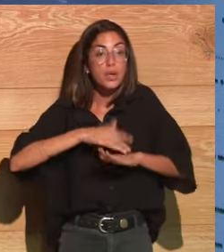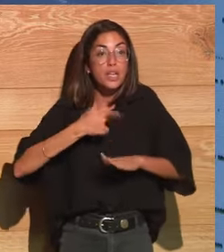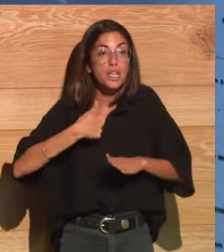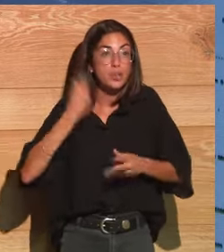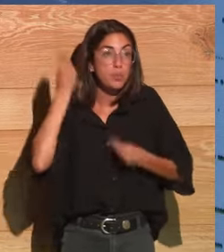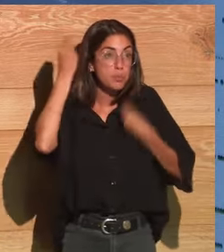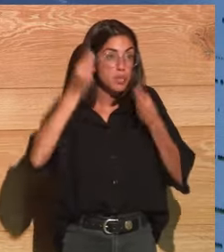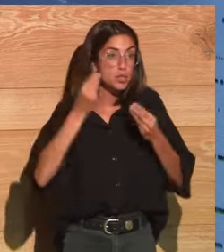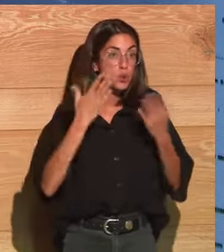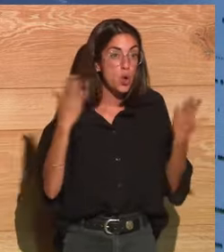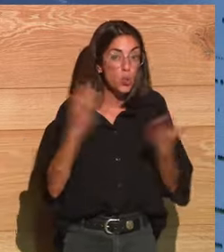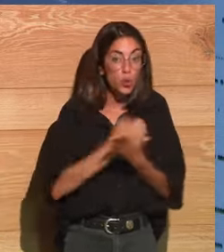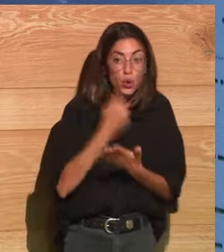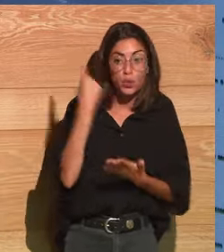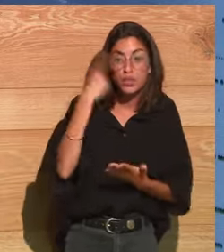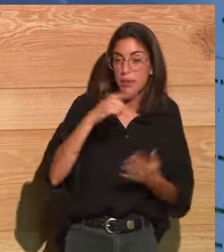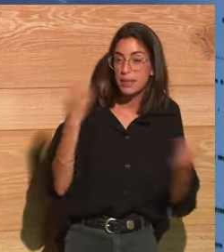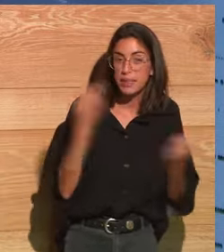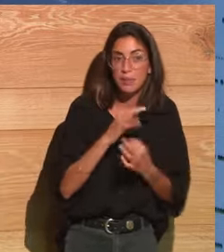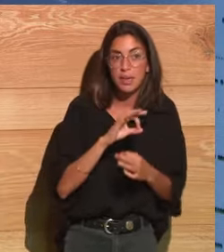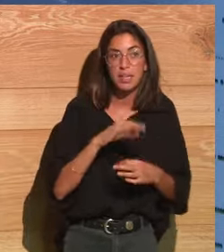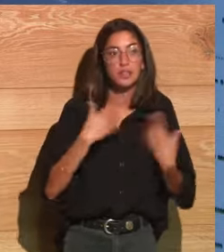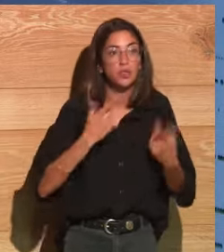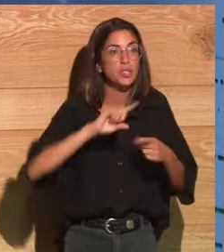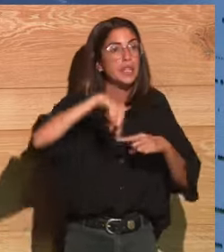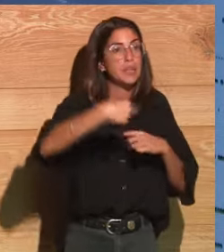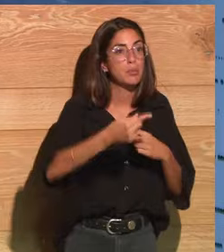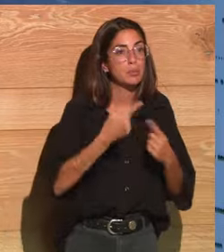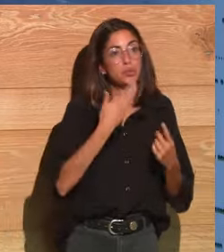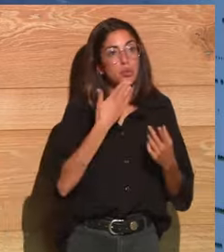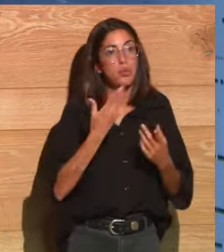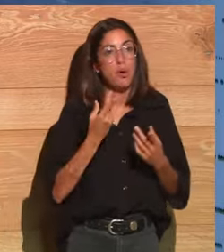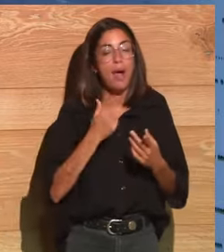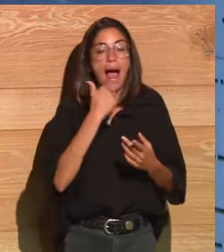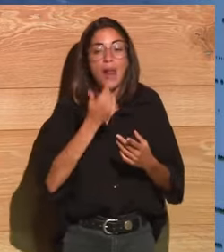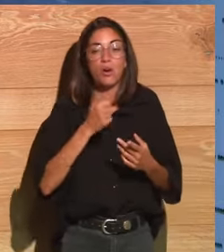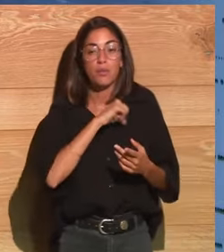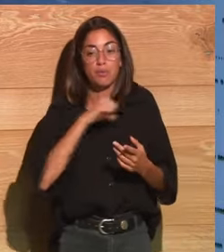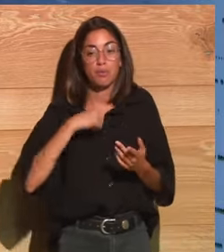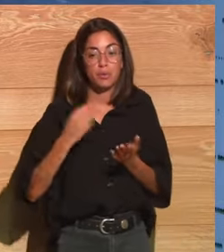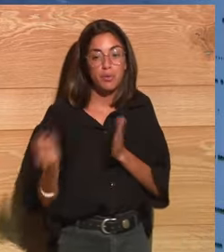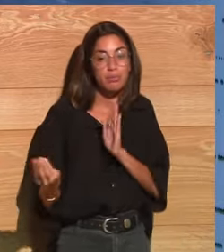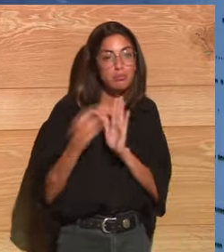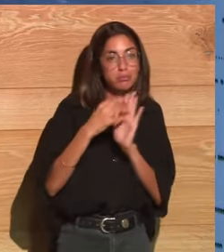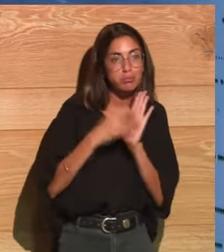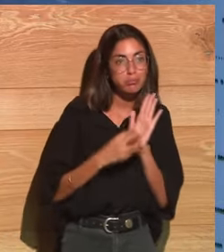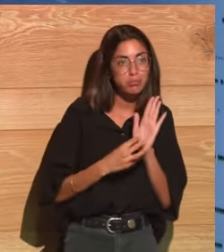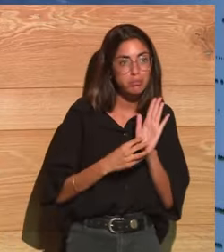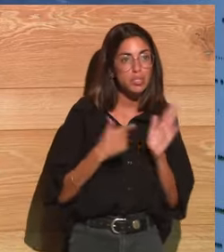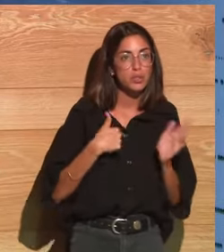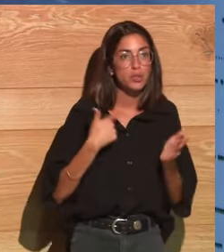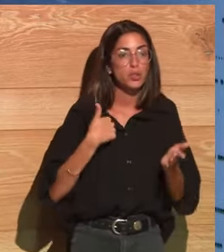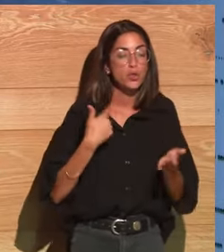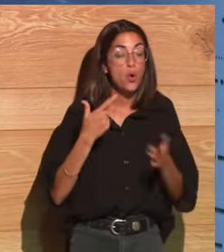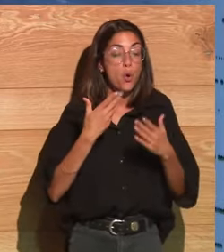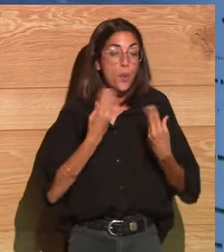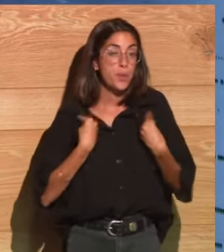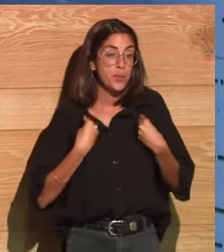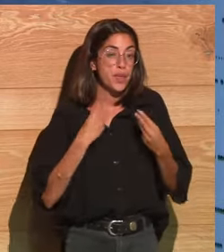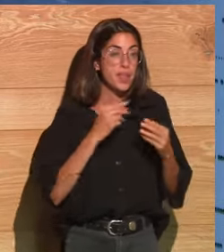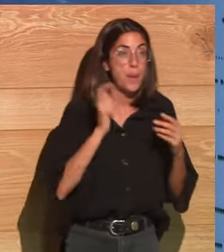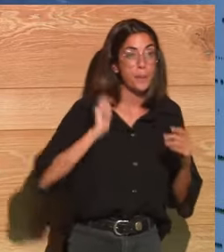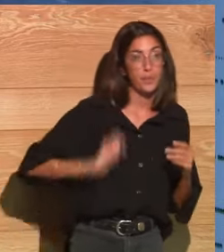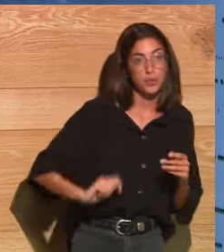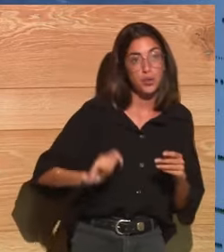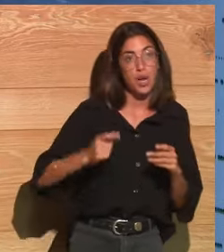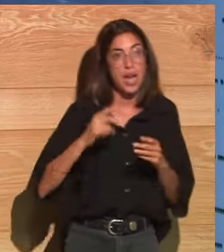eso que lees, pues también tiene una explicación. O sea, es un poco un volcado de cómo soy yo. Así todo un poquito, no separo mucho la vida personal de la profesional. Aquí este libro